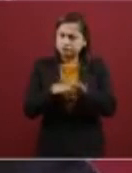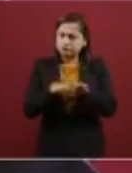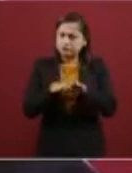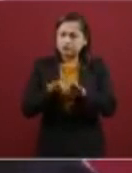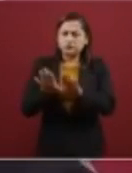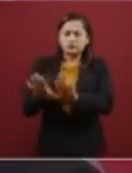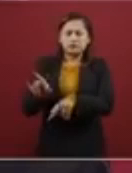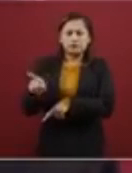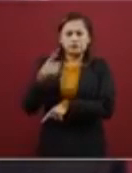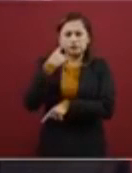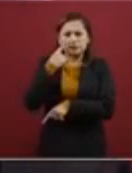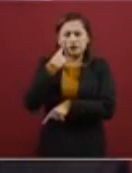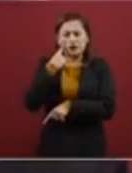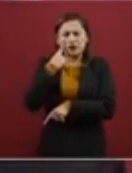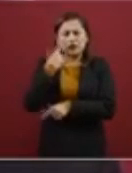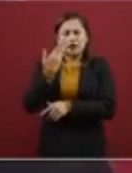No había ni siquiera